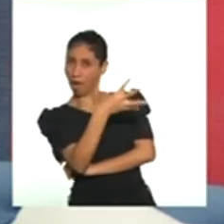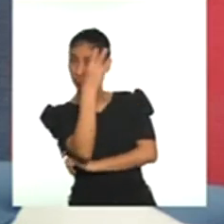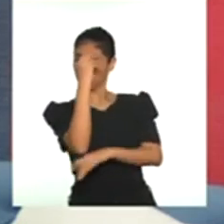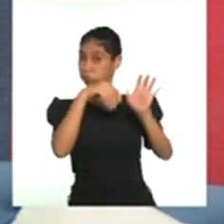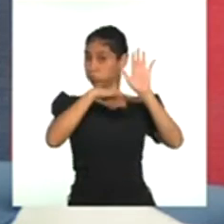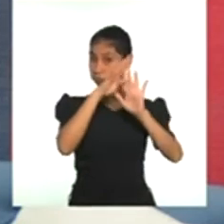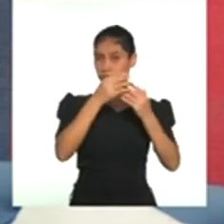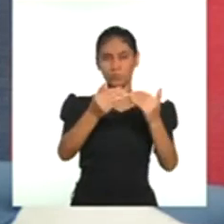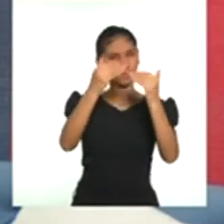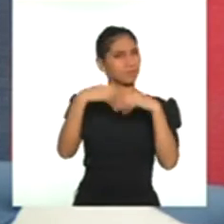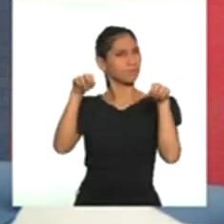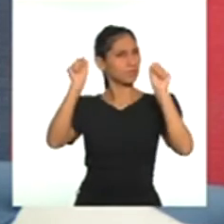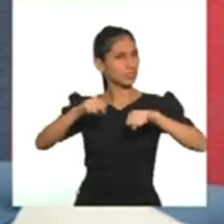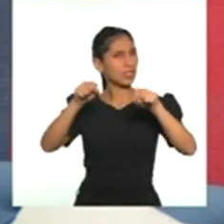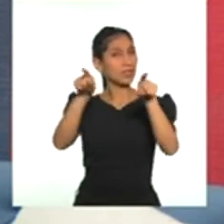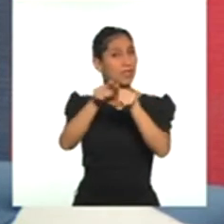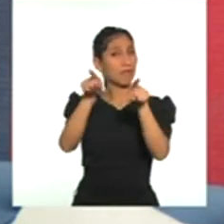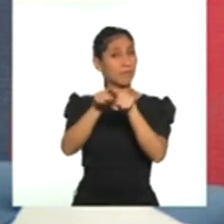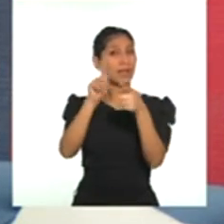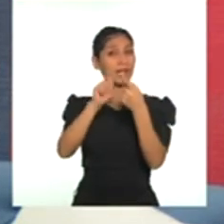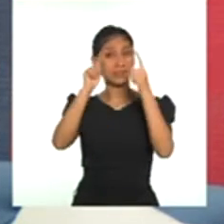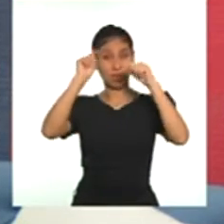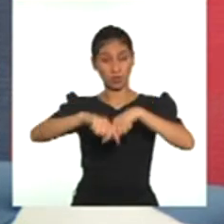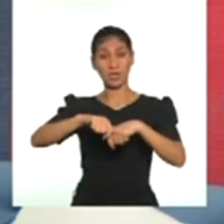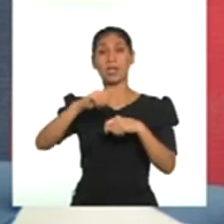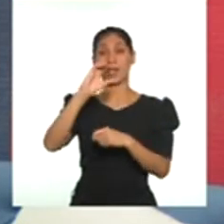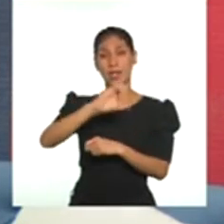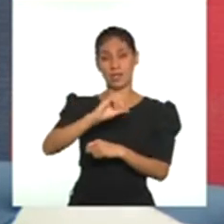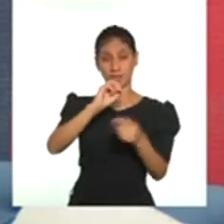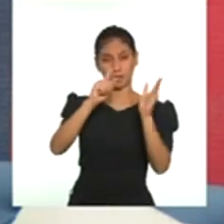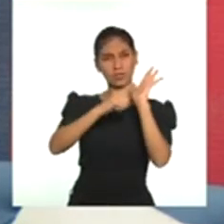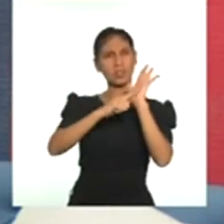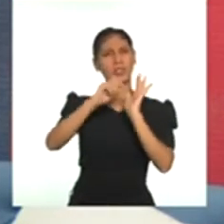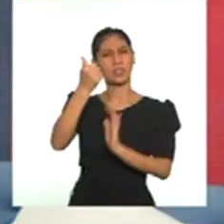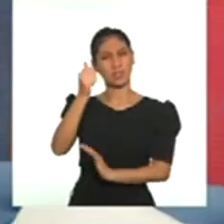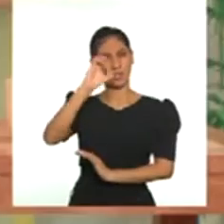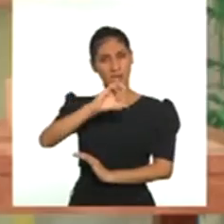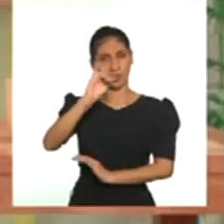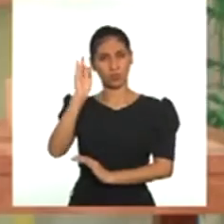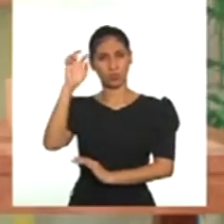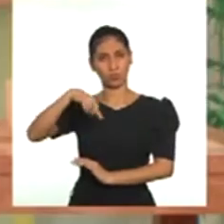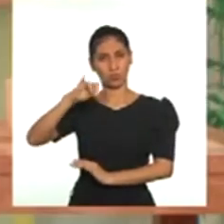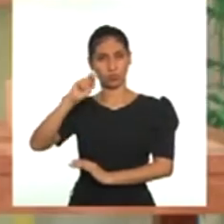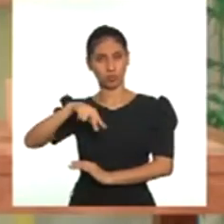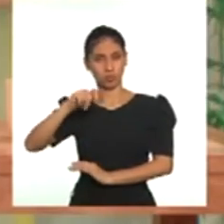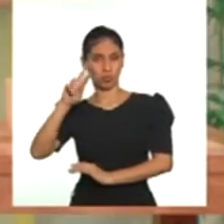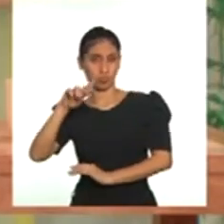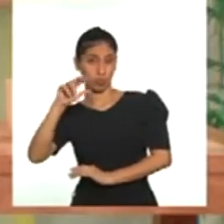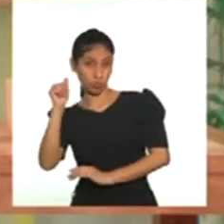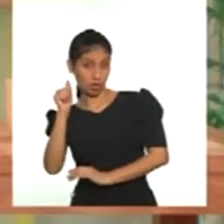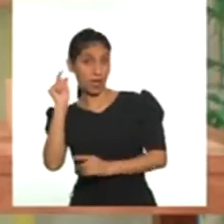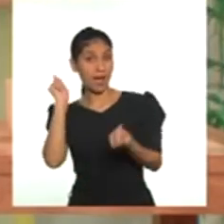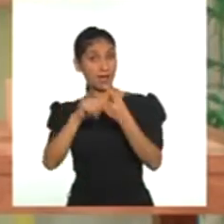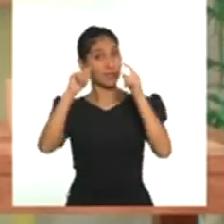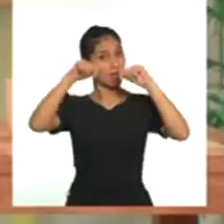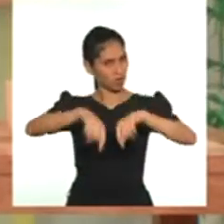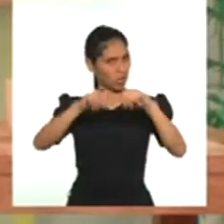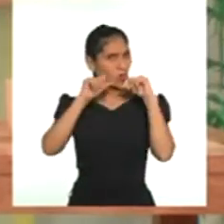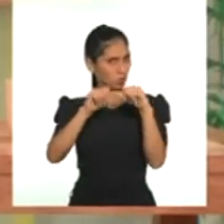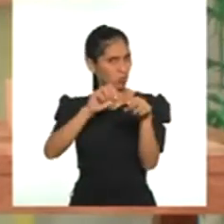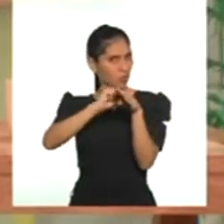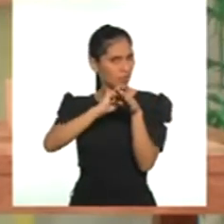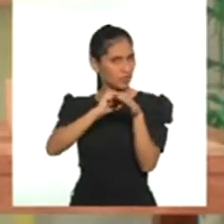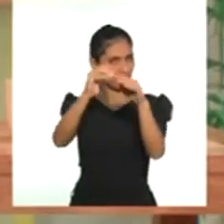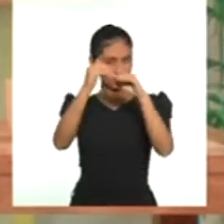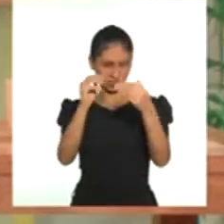gran avance! Además, la acupuntura sigue siendo una forma de medicina alternativa hasta la actualidad. Es verdad. Miren,